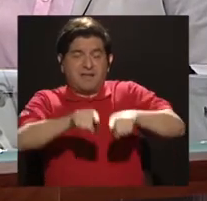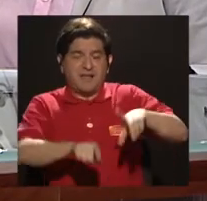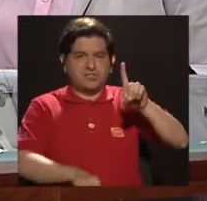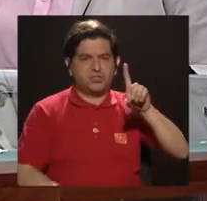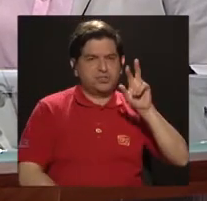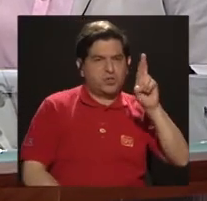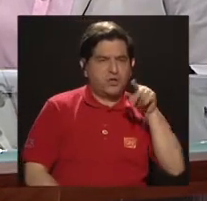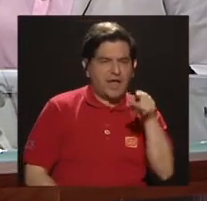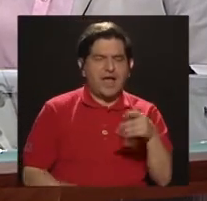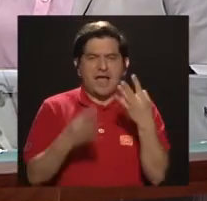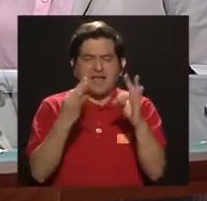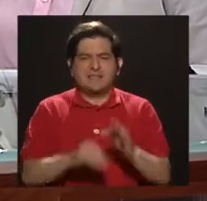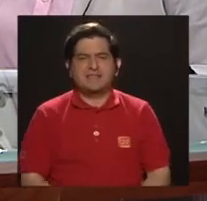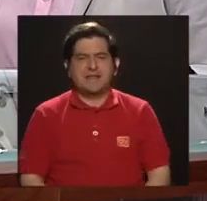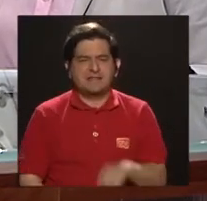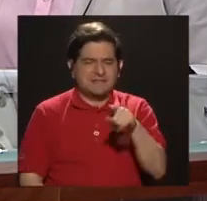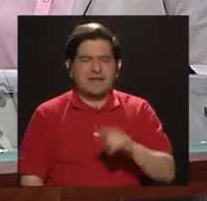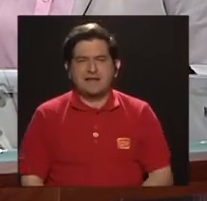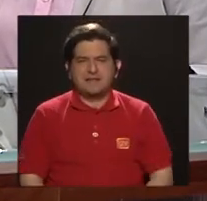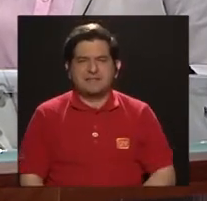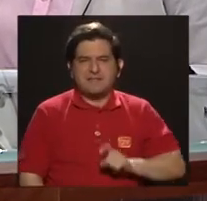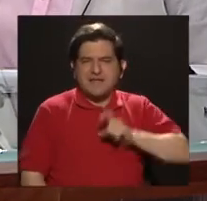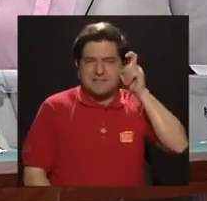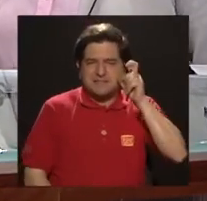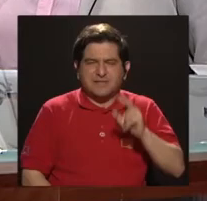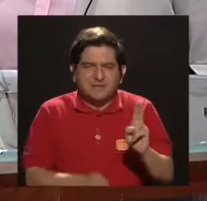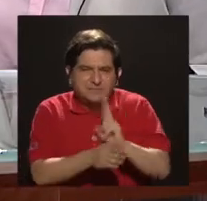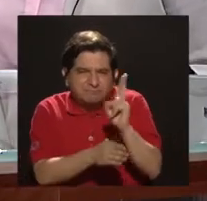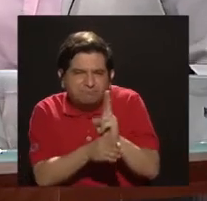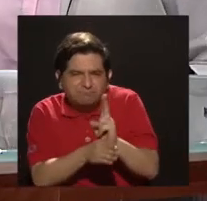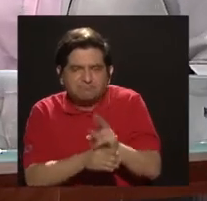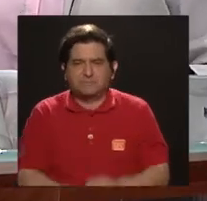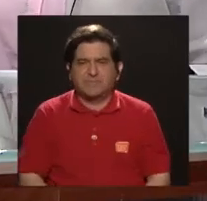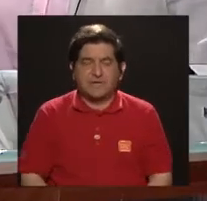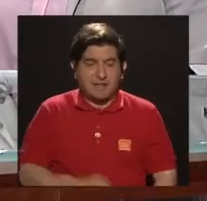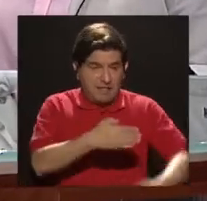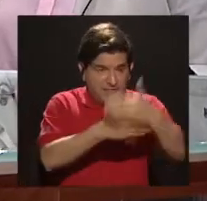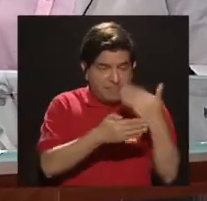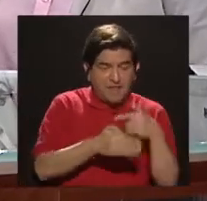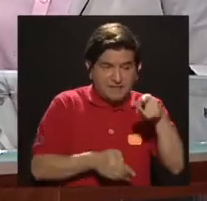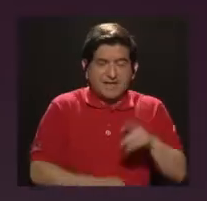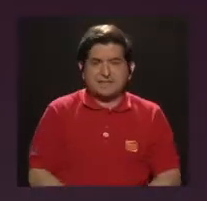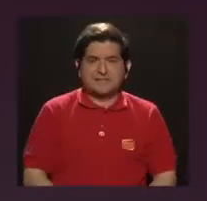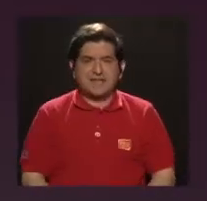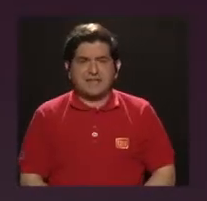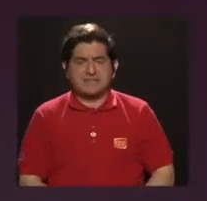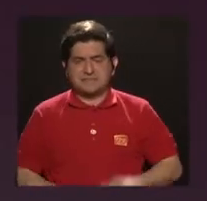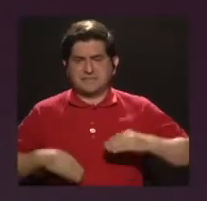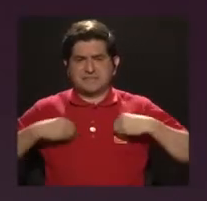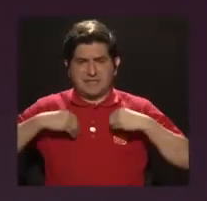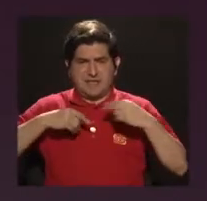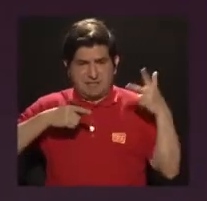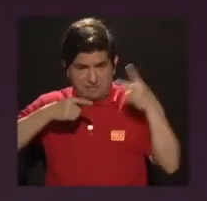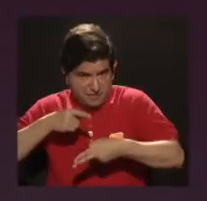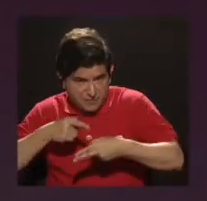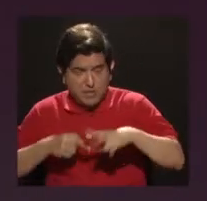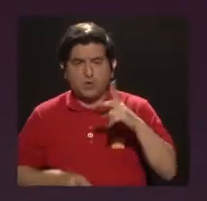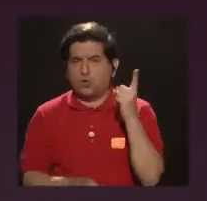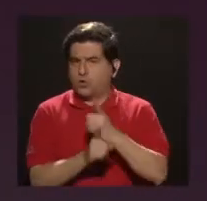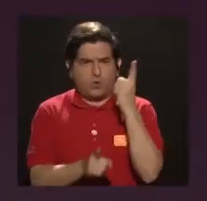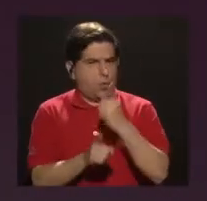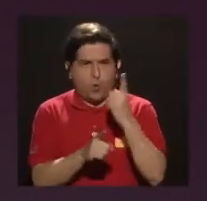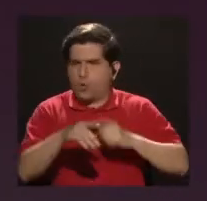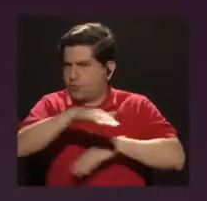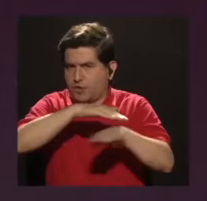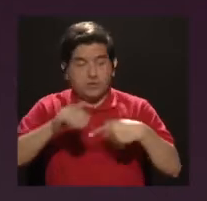habido algún tipo de sexismo y también que en realidad detrás de esa institución que no está tan bien fundamentada